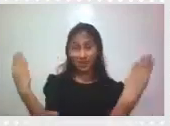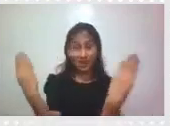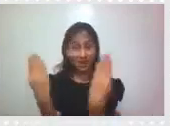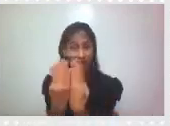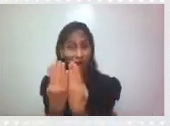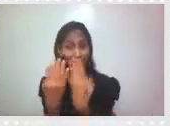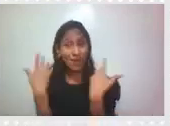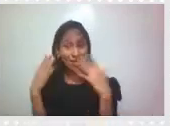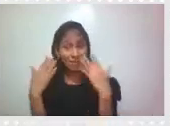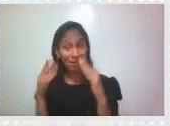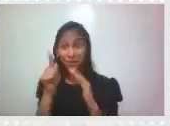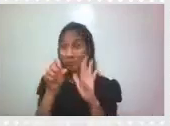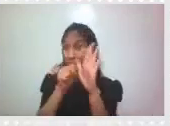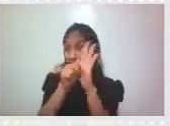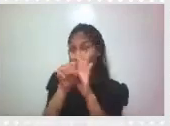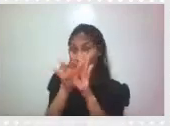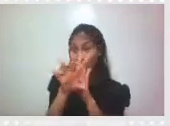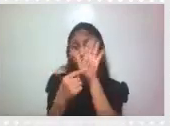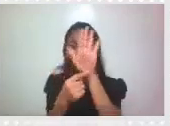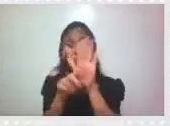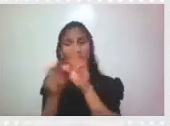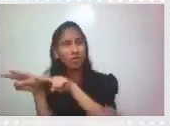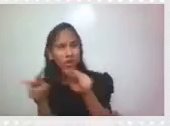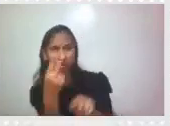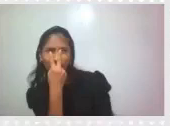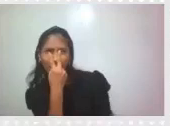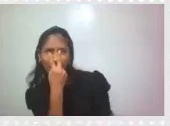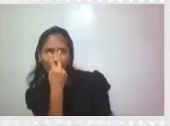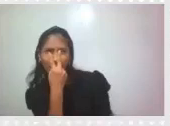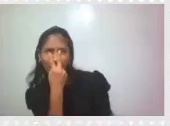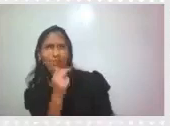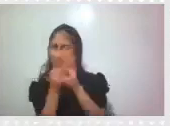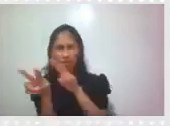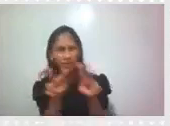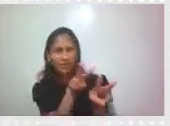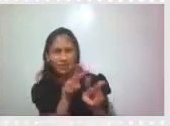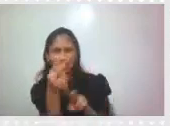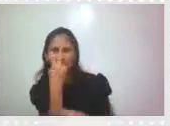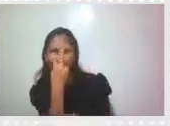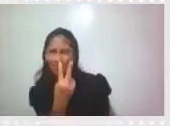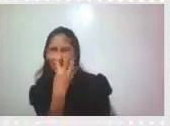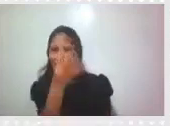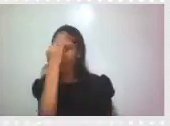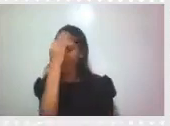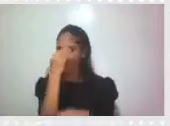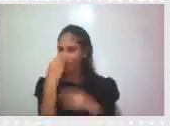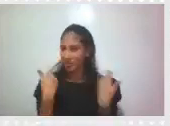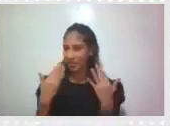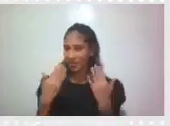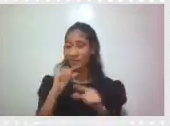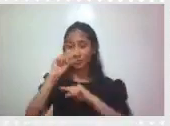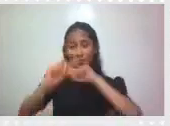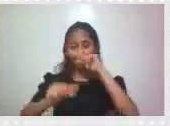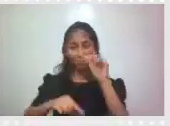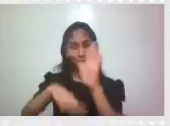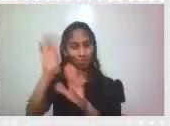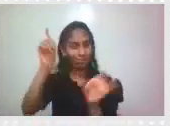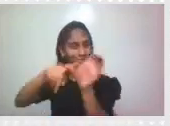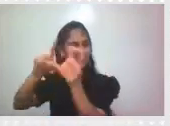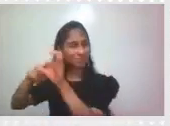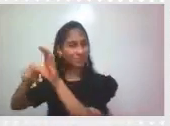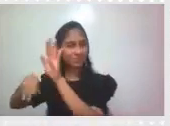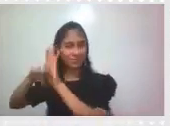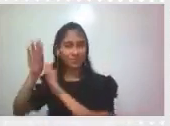estos materiales, todos estos recursos que hemos venido, con los que hemos venido implementando estas acciones de